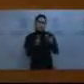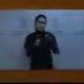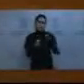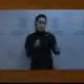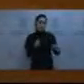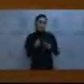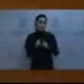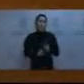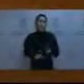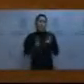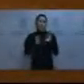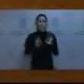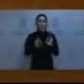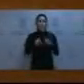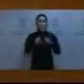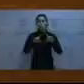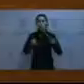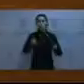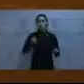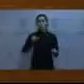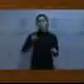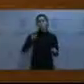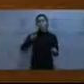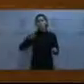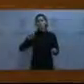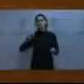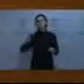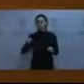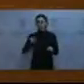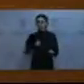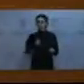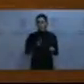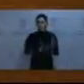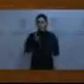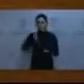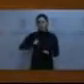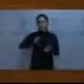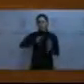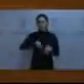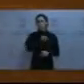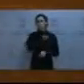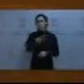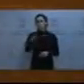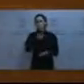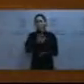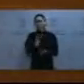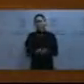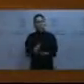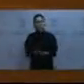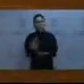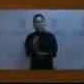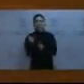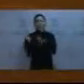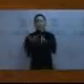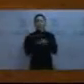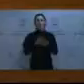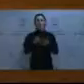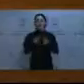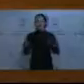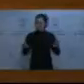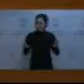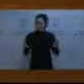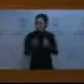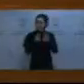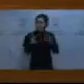concreto a Alcoa. De hecho, la subasta eléctrica en la que se pujó esta última semana se refleja unos resultados favorables para esta empresa, para la